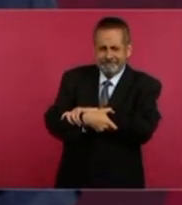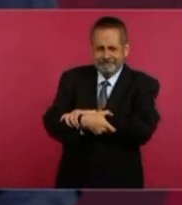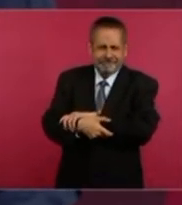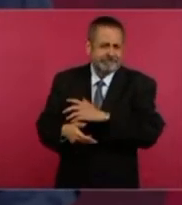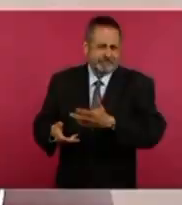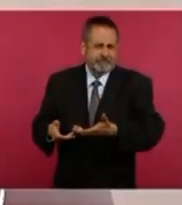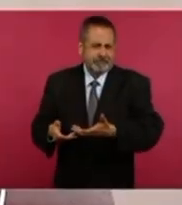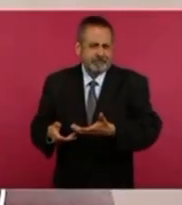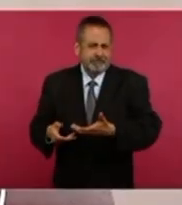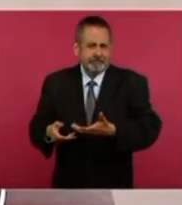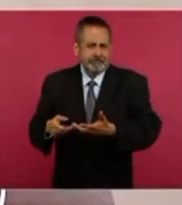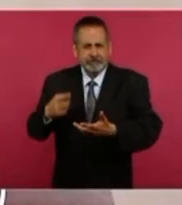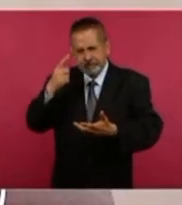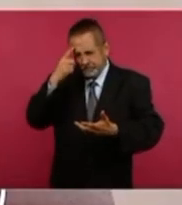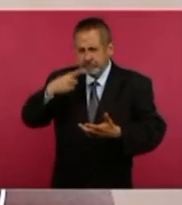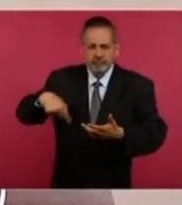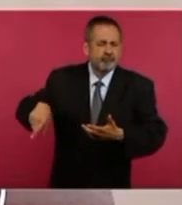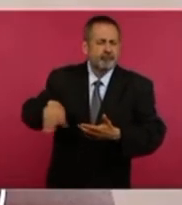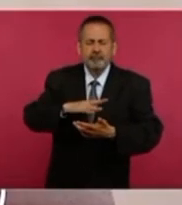y en busca del bienestar,